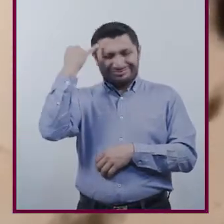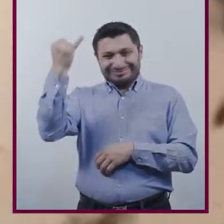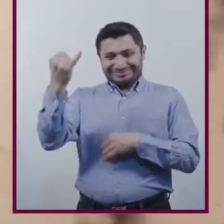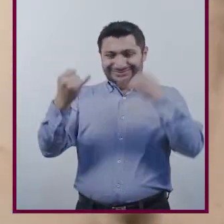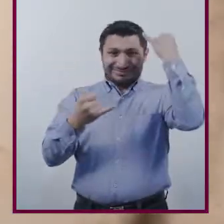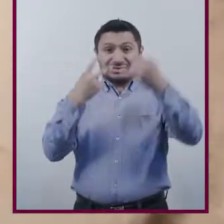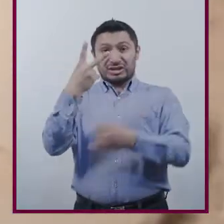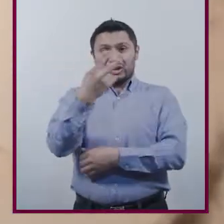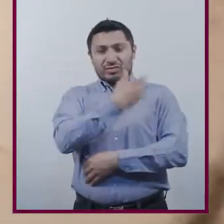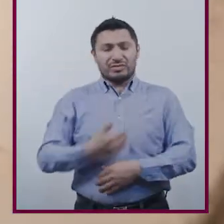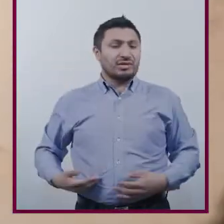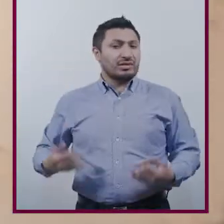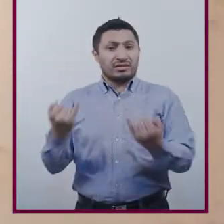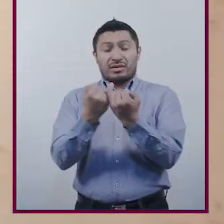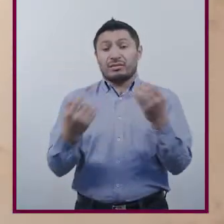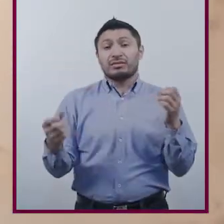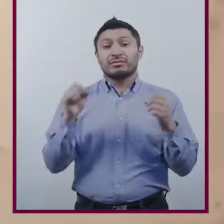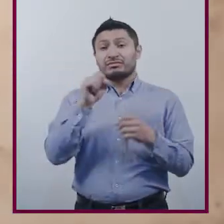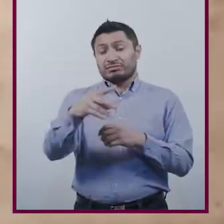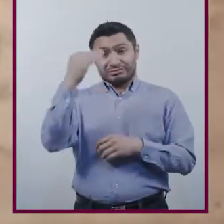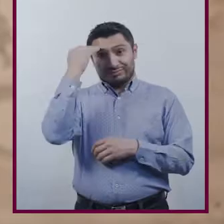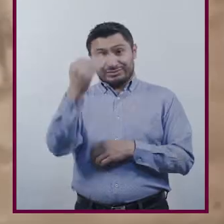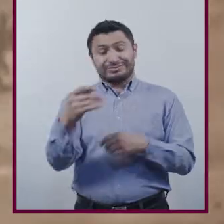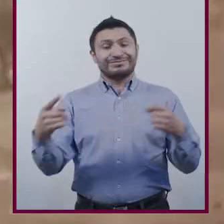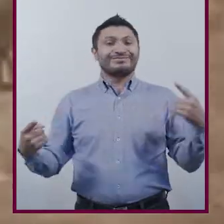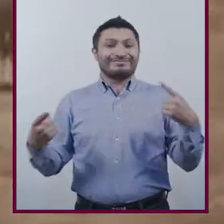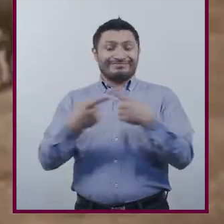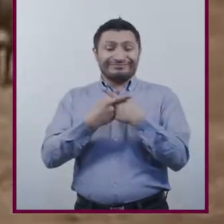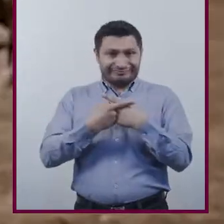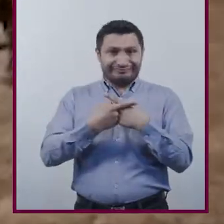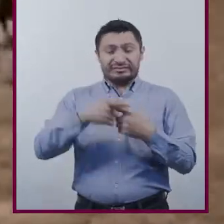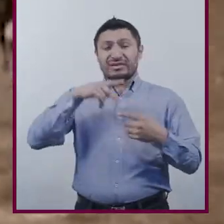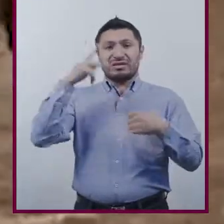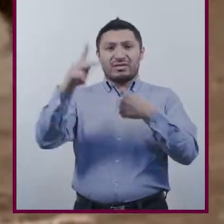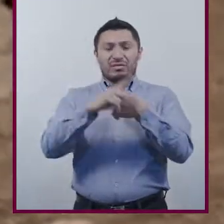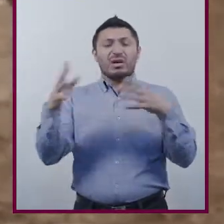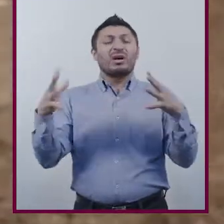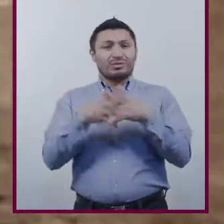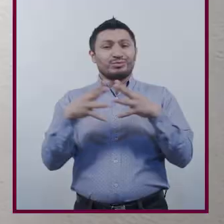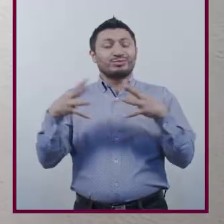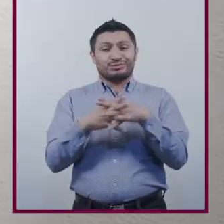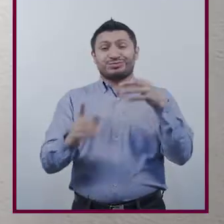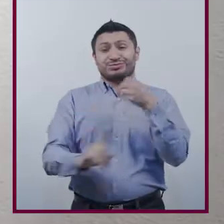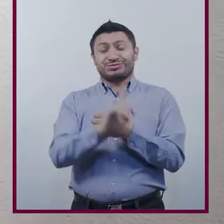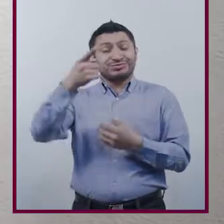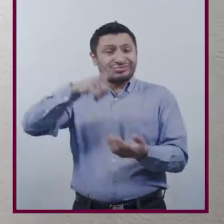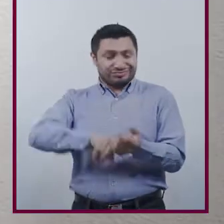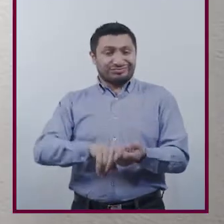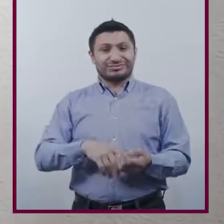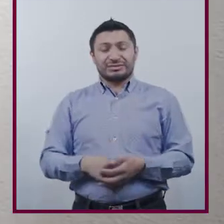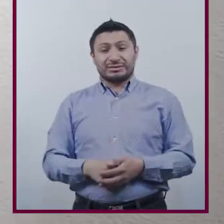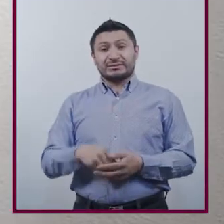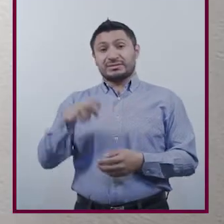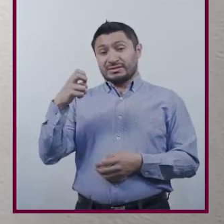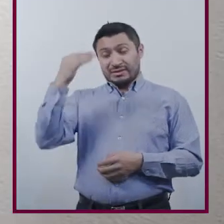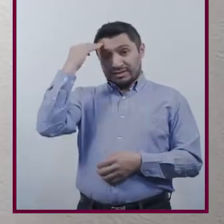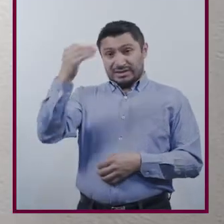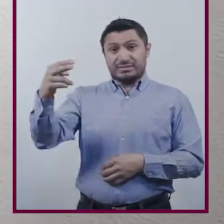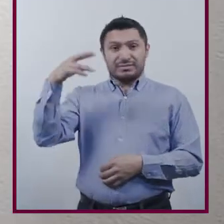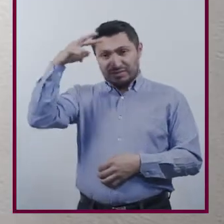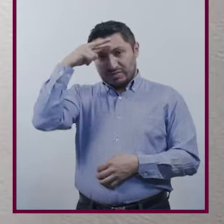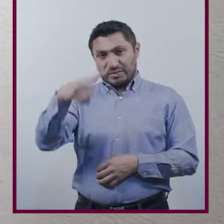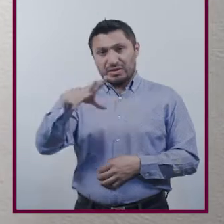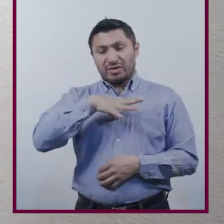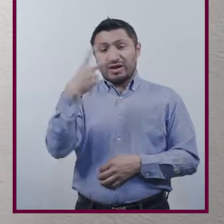2 presidentes al mismo tiempo, un gran conflicto y el país en grandes problemas. En ese momento, México contaba con